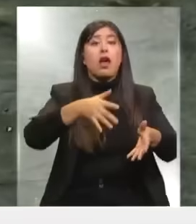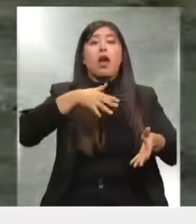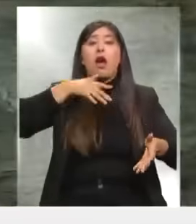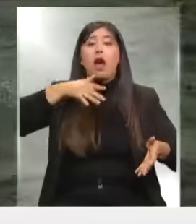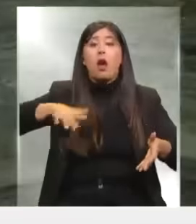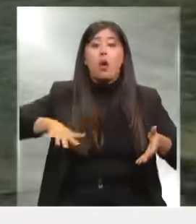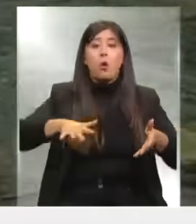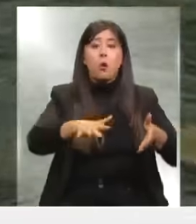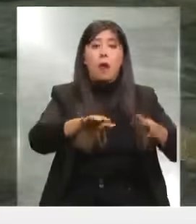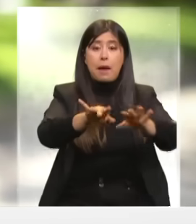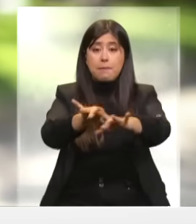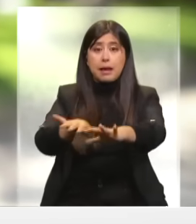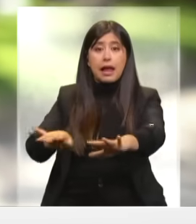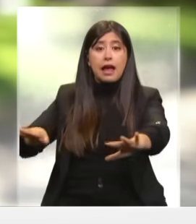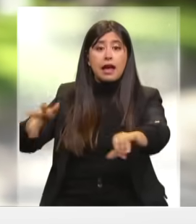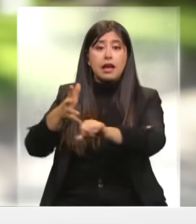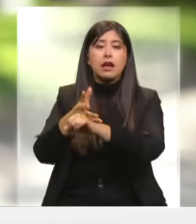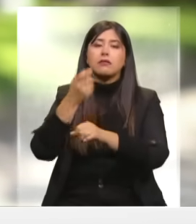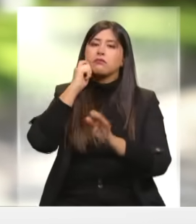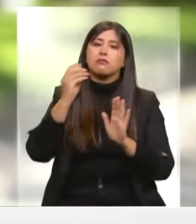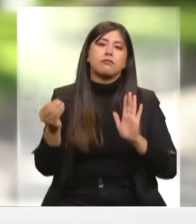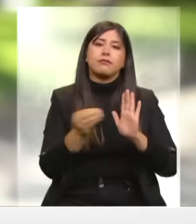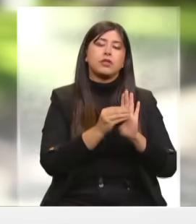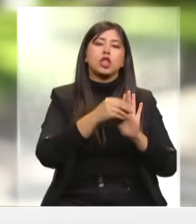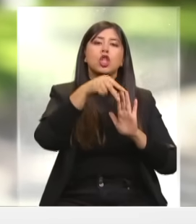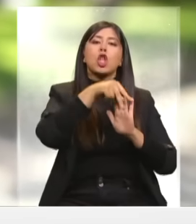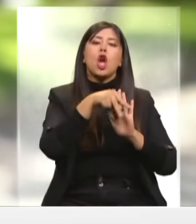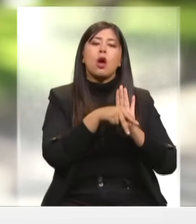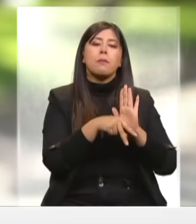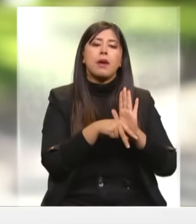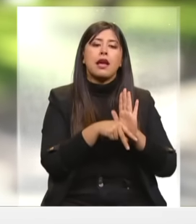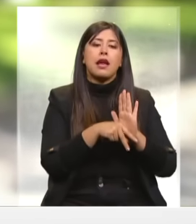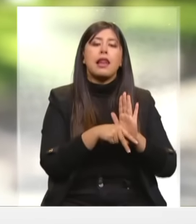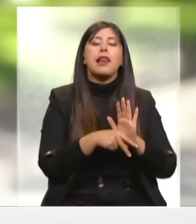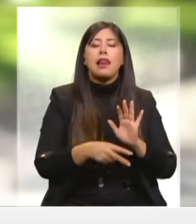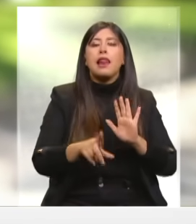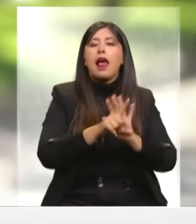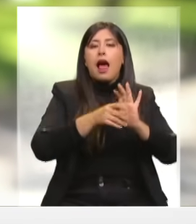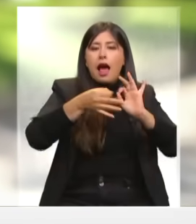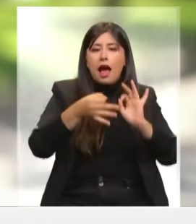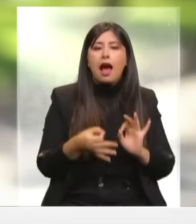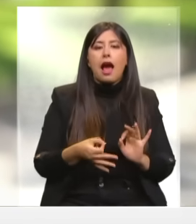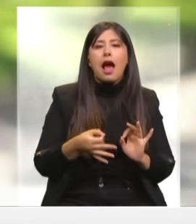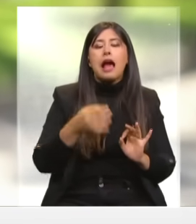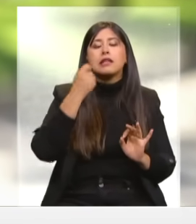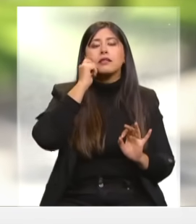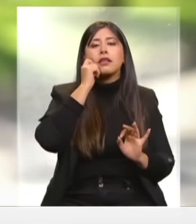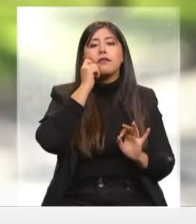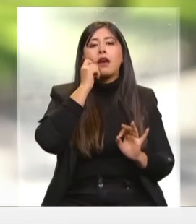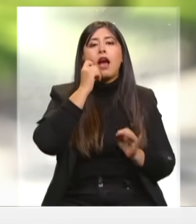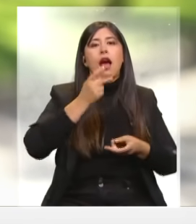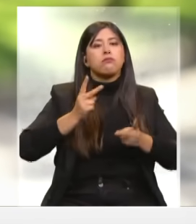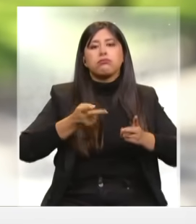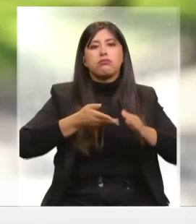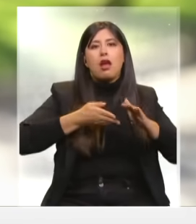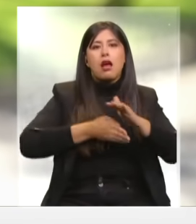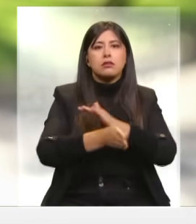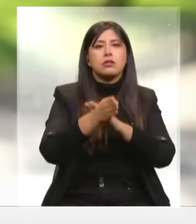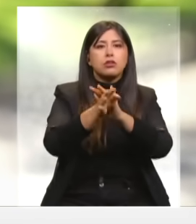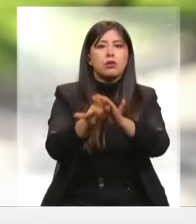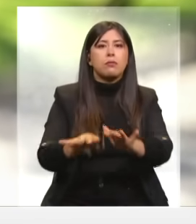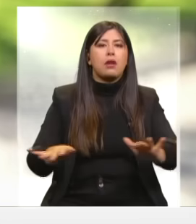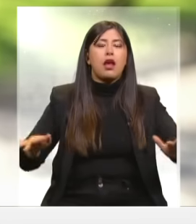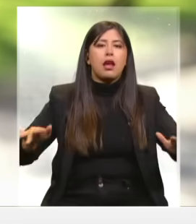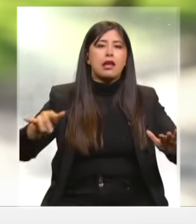playa efectivamente está contemplado dentro de la norma legal y por lo tanto tiene que tener acceso a la playa de